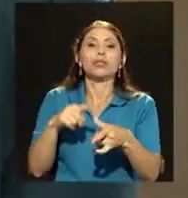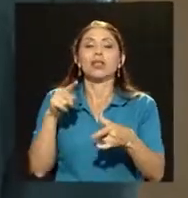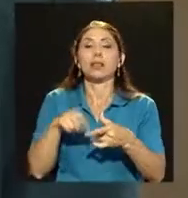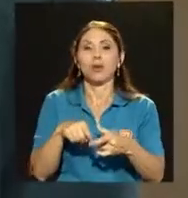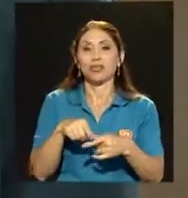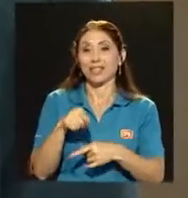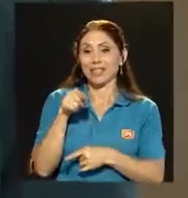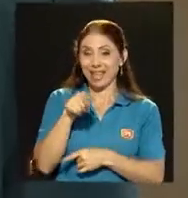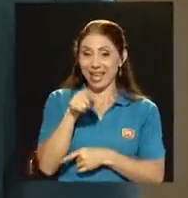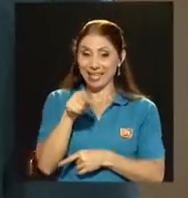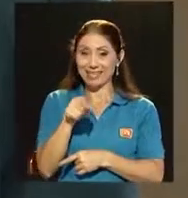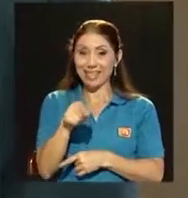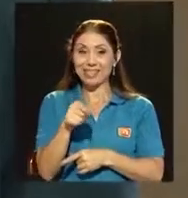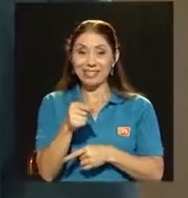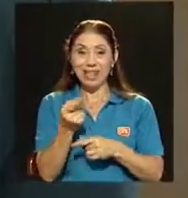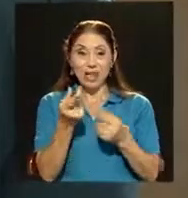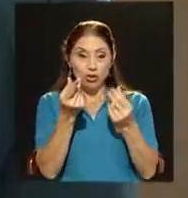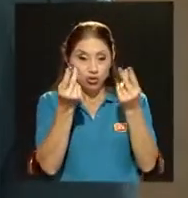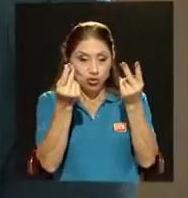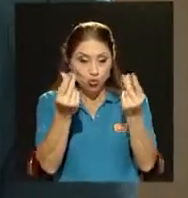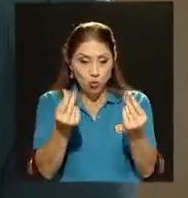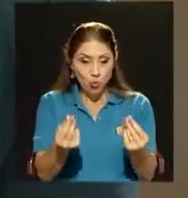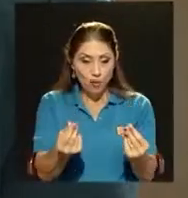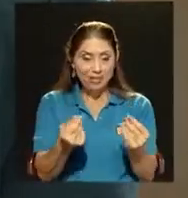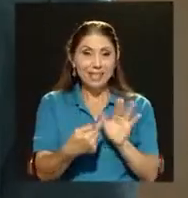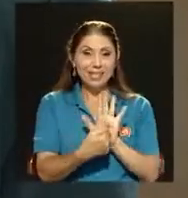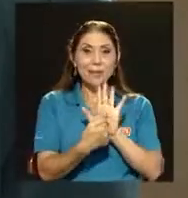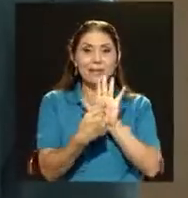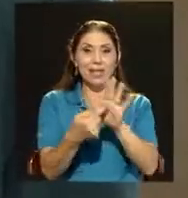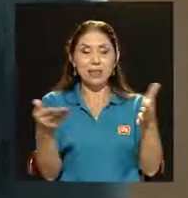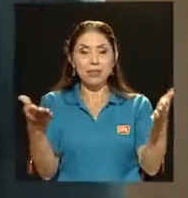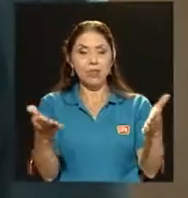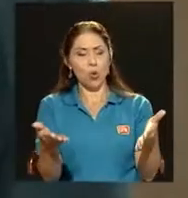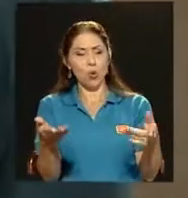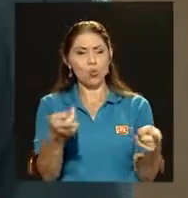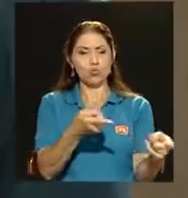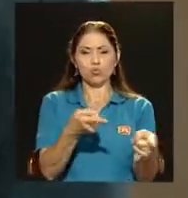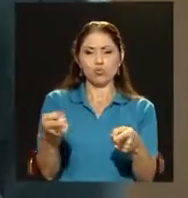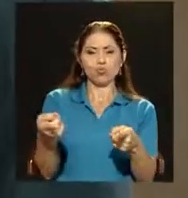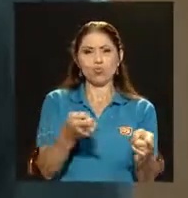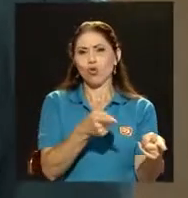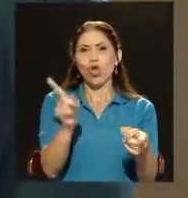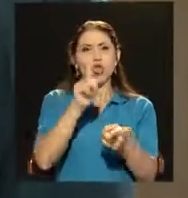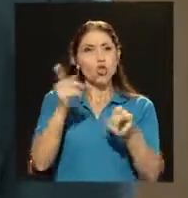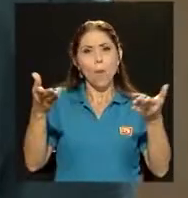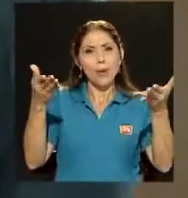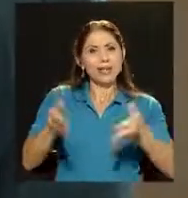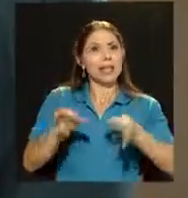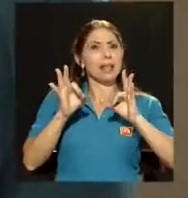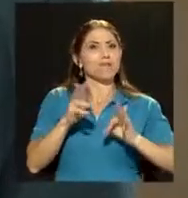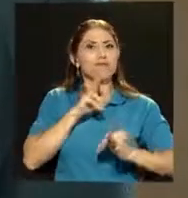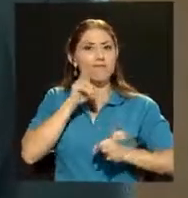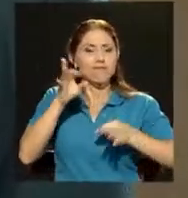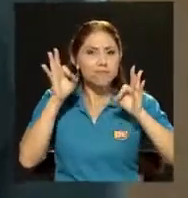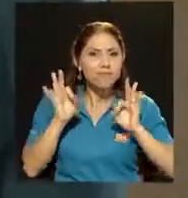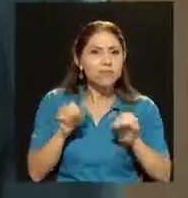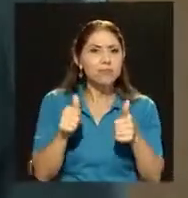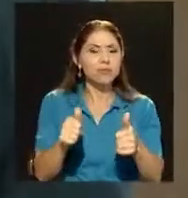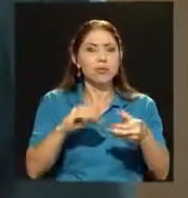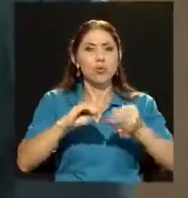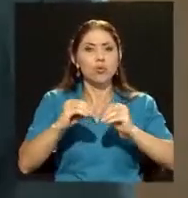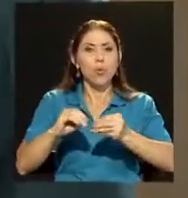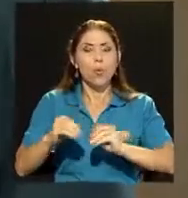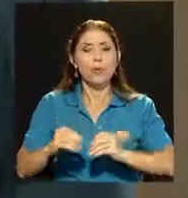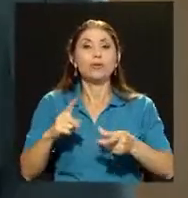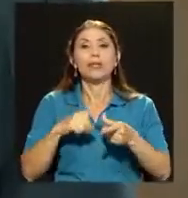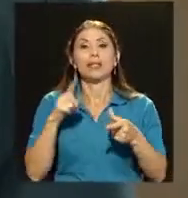la liquidación pues no presenten, digamos, verazmente las cifras ahí. Entonces, por esas